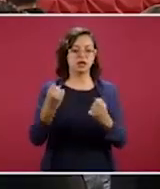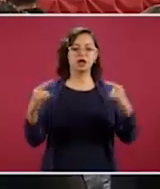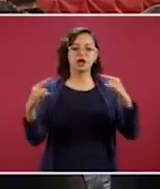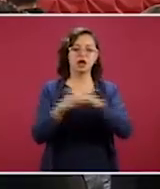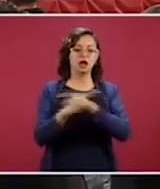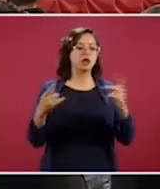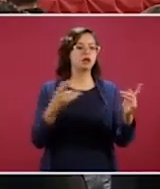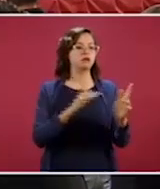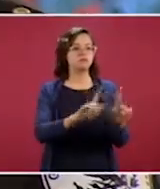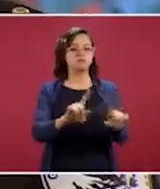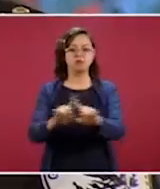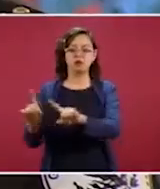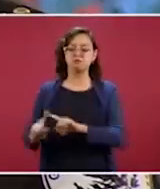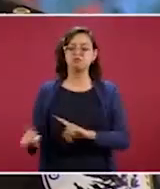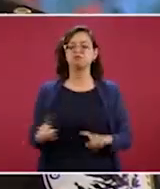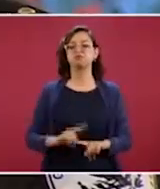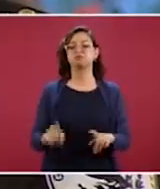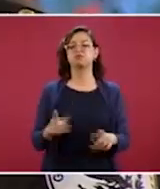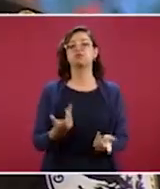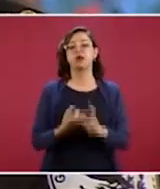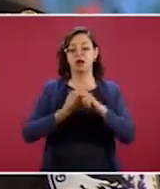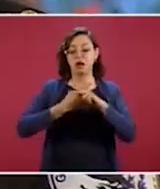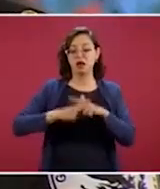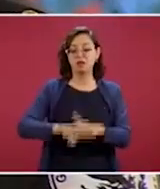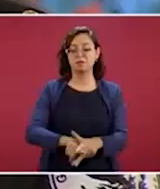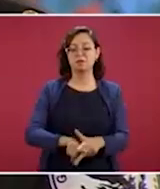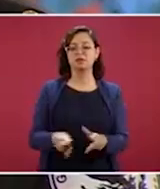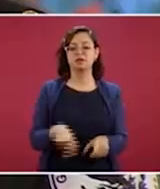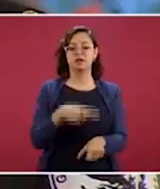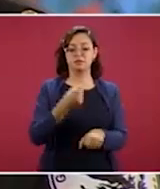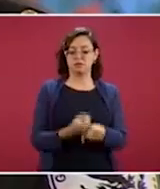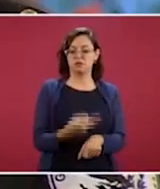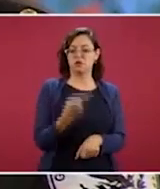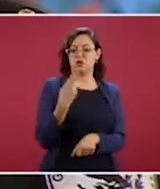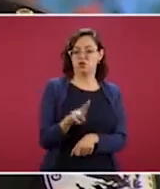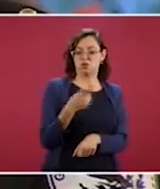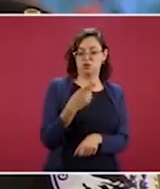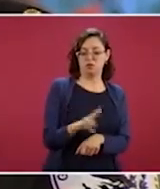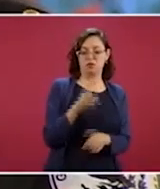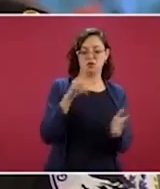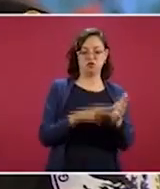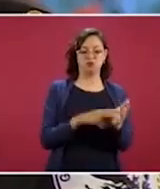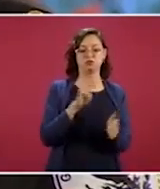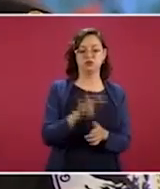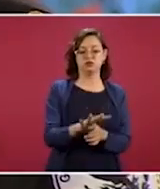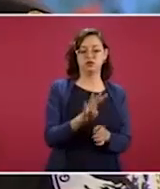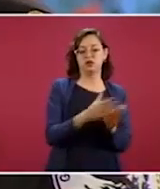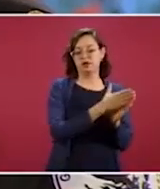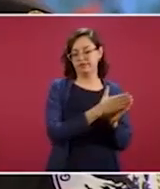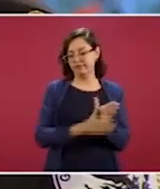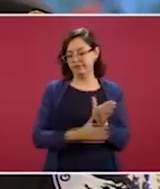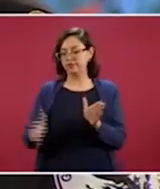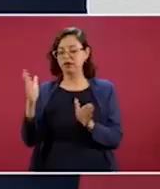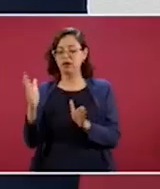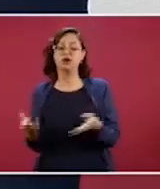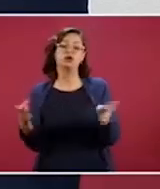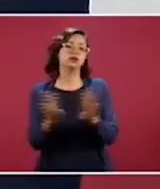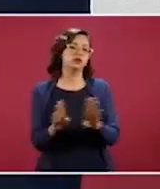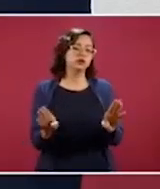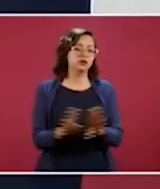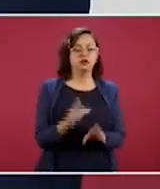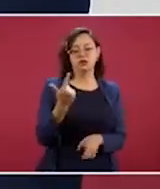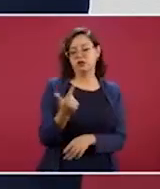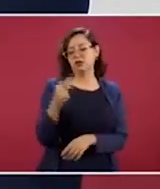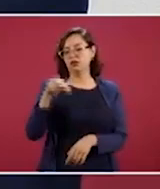comunicación esto a partir del primero de noviembre del 2019 mediante la inspección apoyo y vigilancia